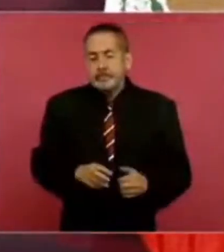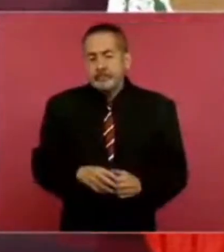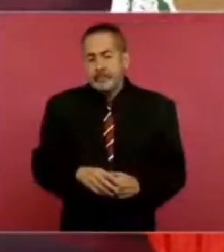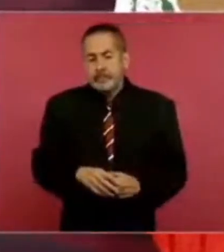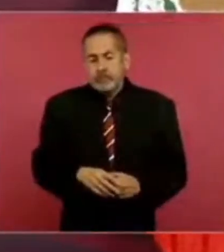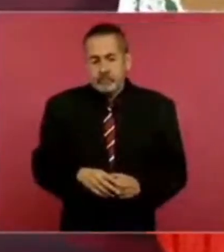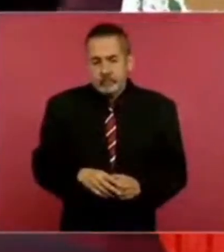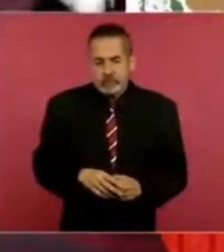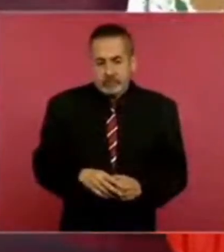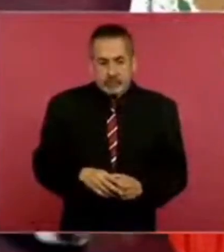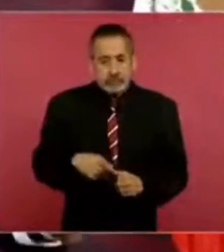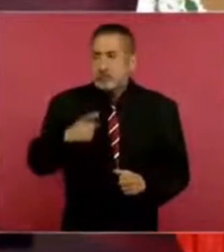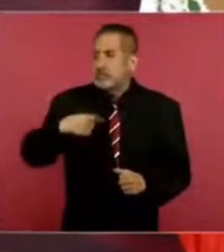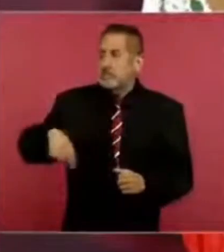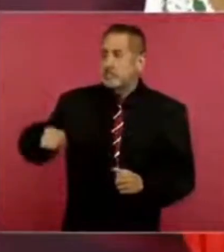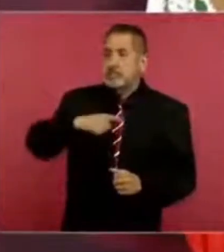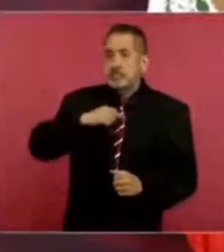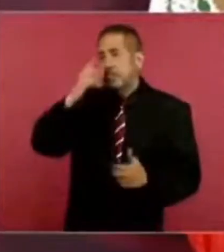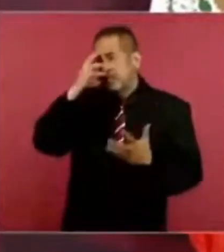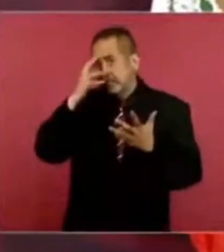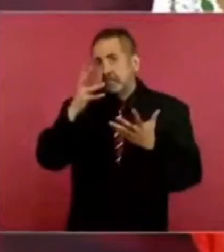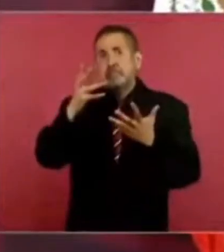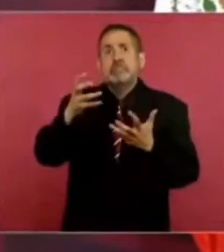era la aspiración